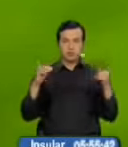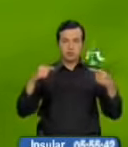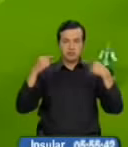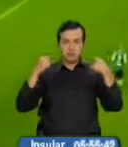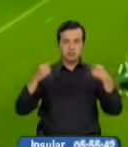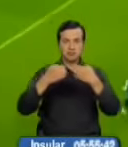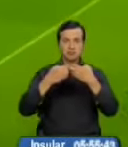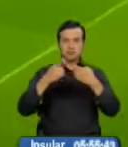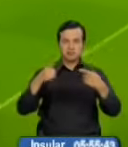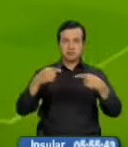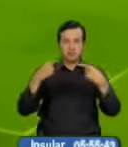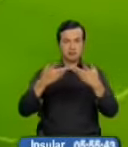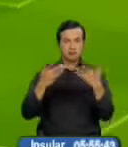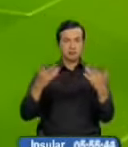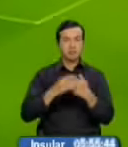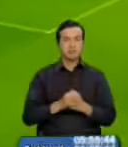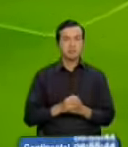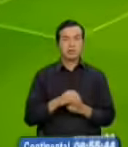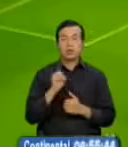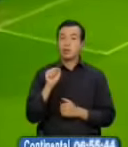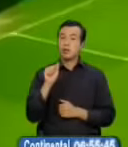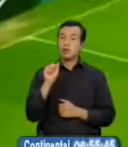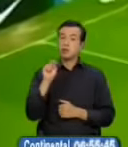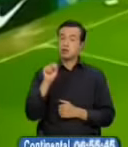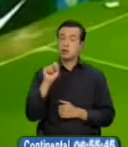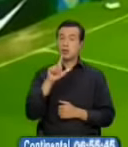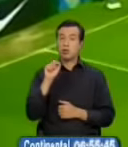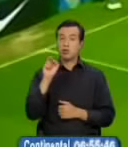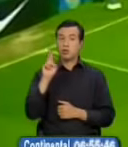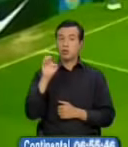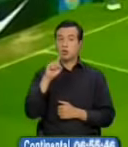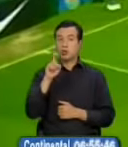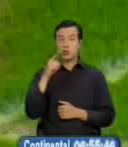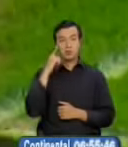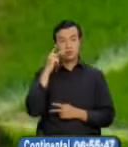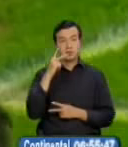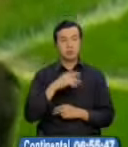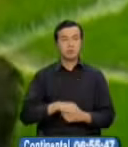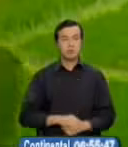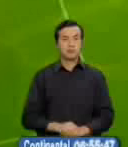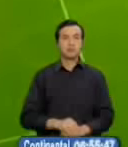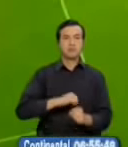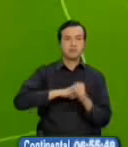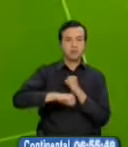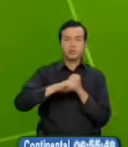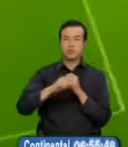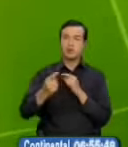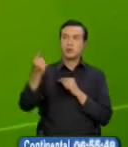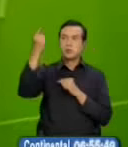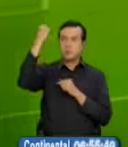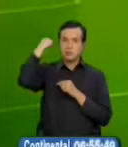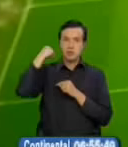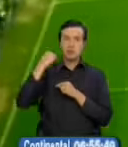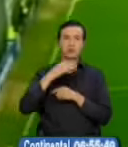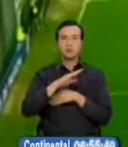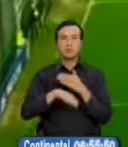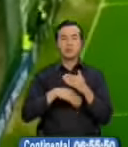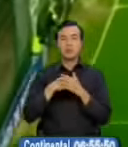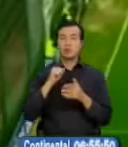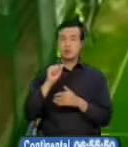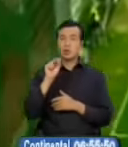Sudamericana. Las posibilidades de San Lorenzo también, el pelotazo a las espaldas de los defensores y el remate por encima de la cabaña. Hizo todo San